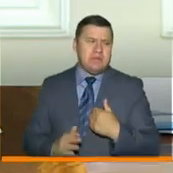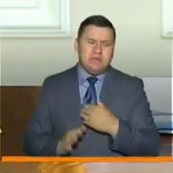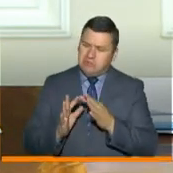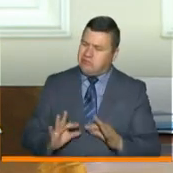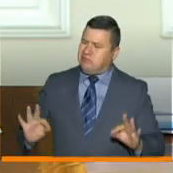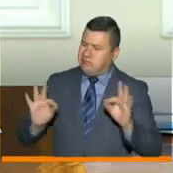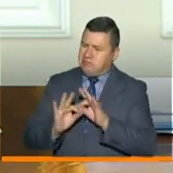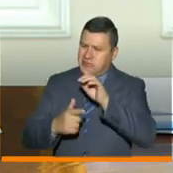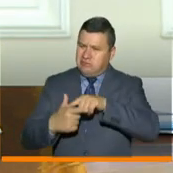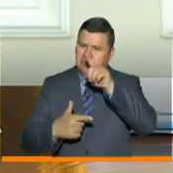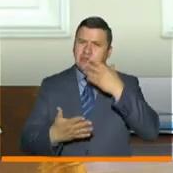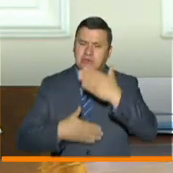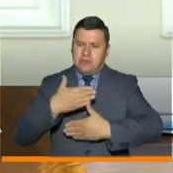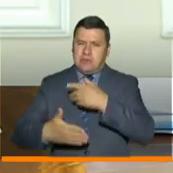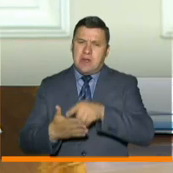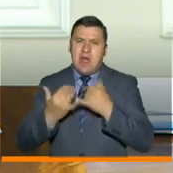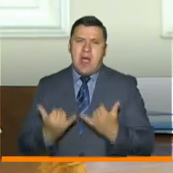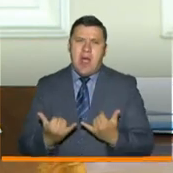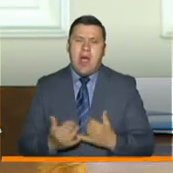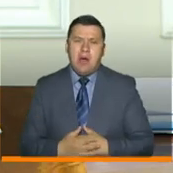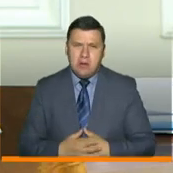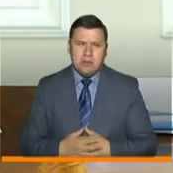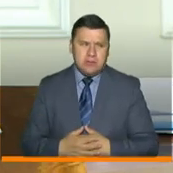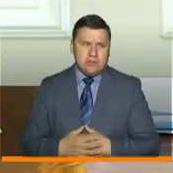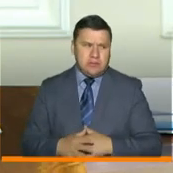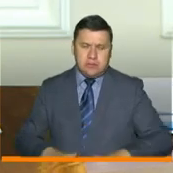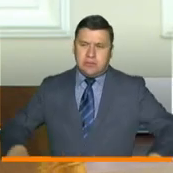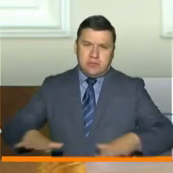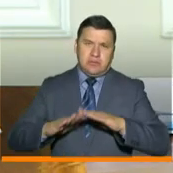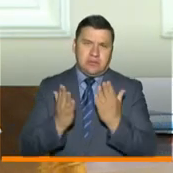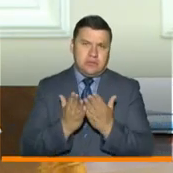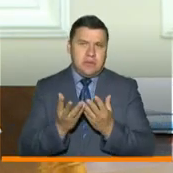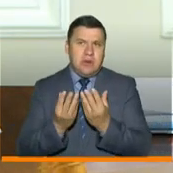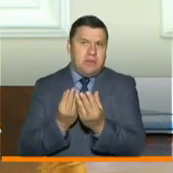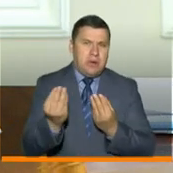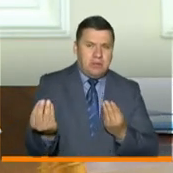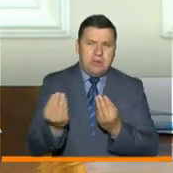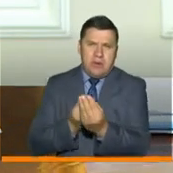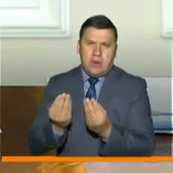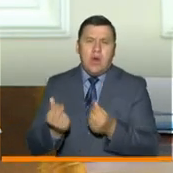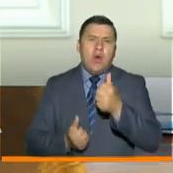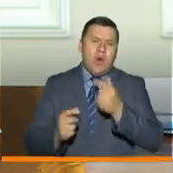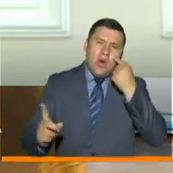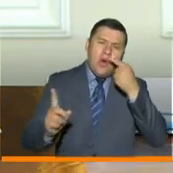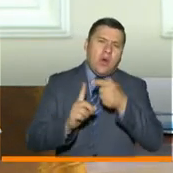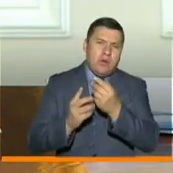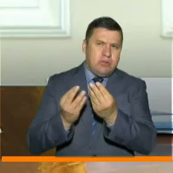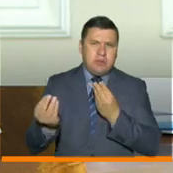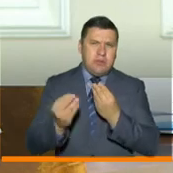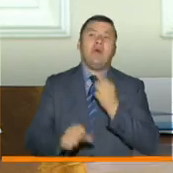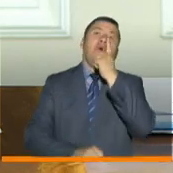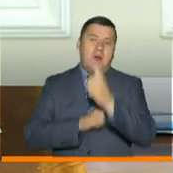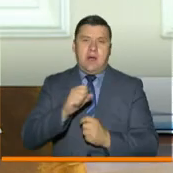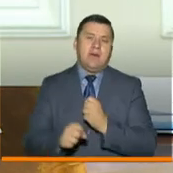es importante hacer un balance de cómo está a este momento el escenario de la alternancia y cuáles son las expectativas para el